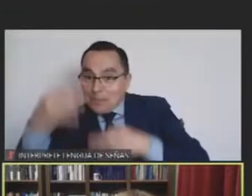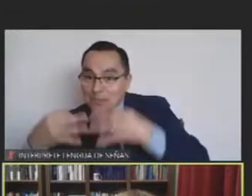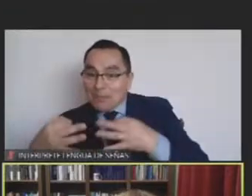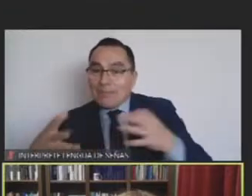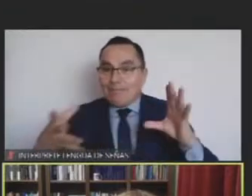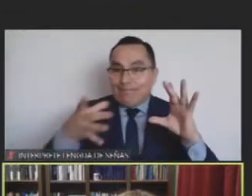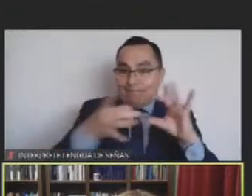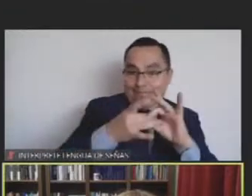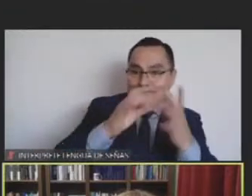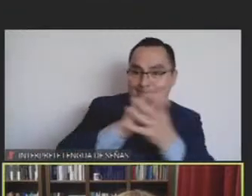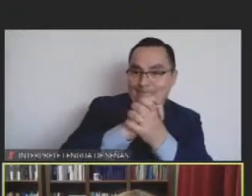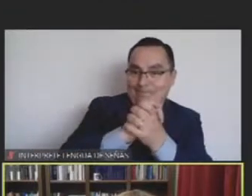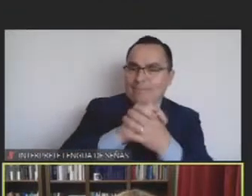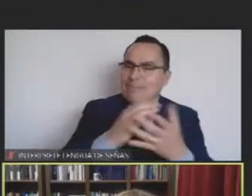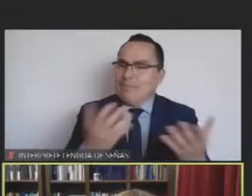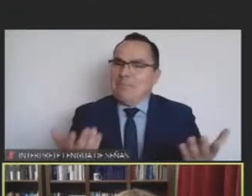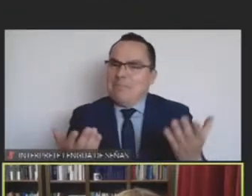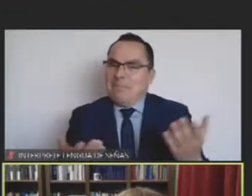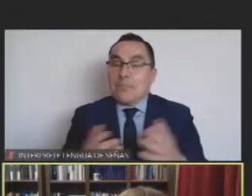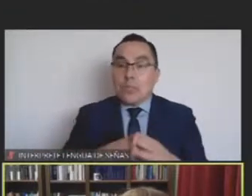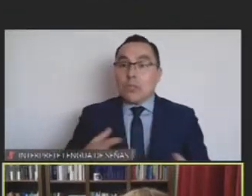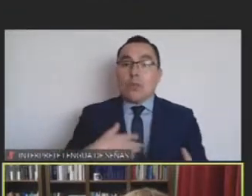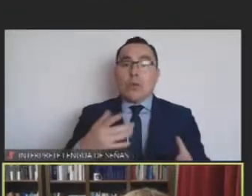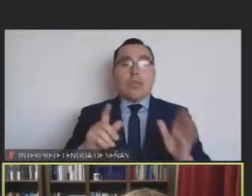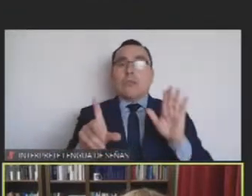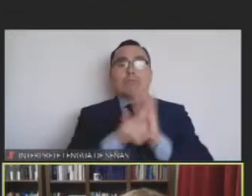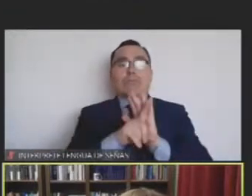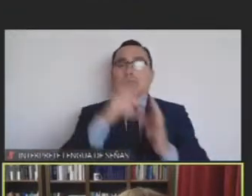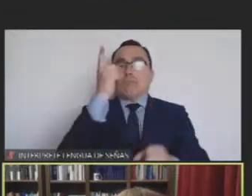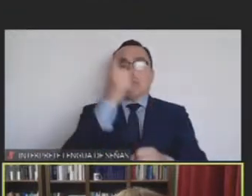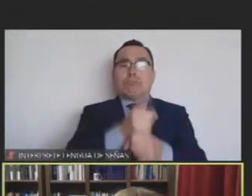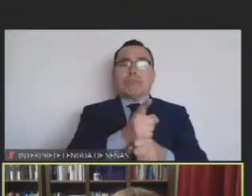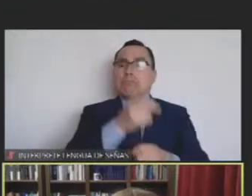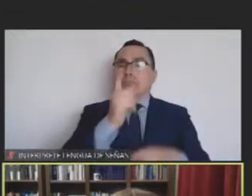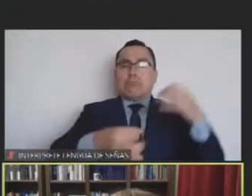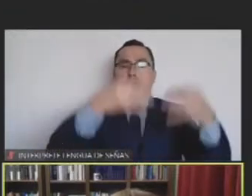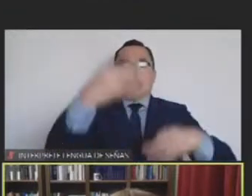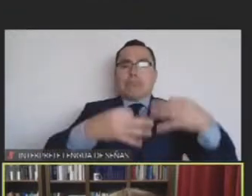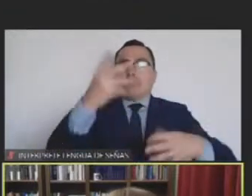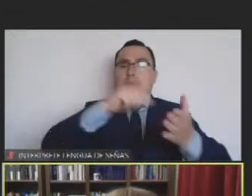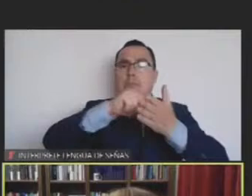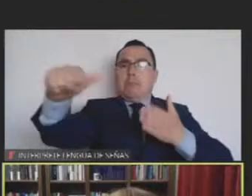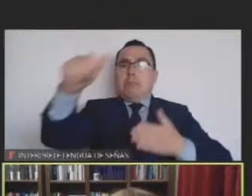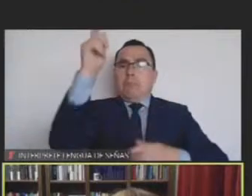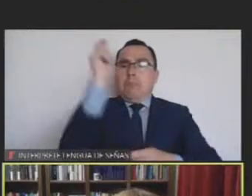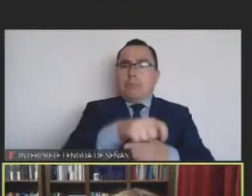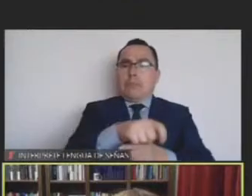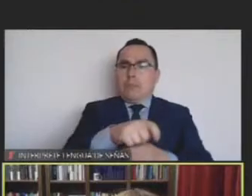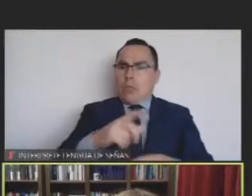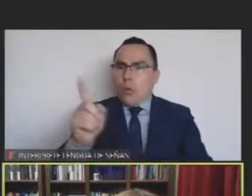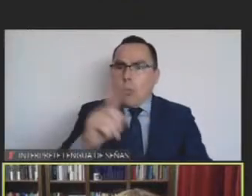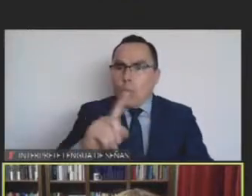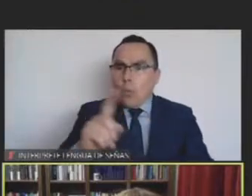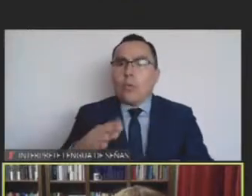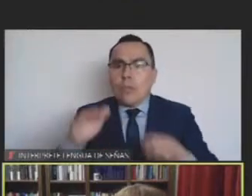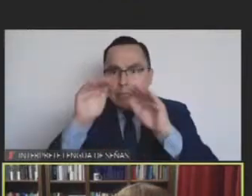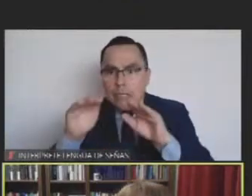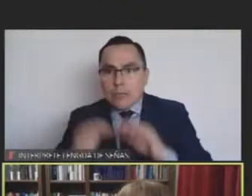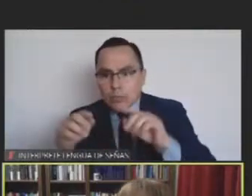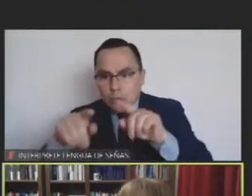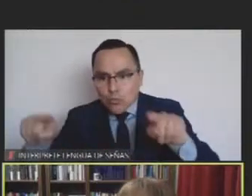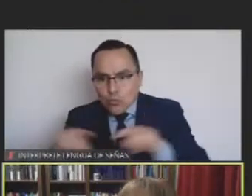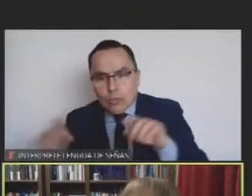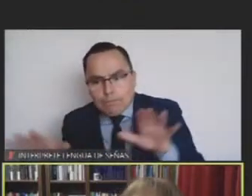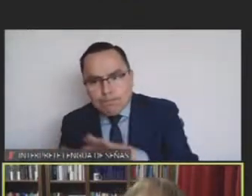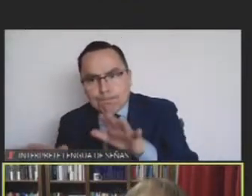no solamente se trata de impartir justicia y hacerlo transparentemente, sino que hay una teleología de la función jurisdiccional. En